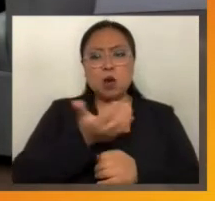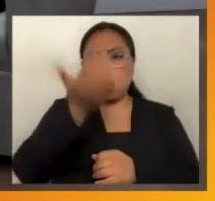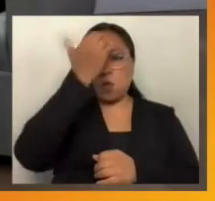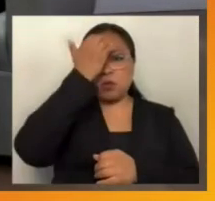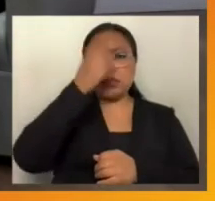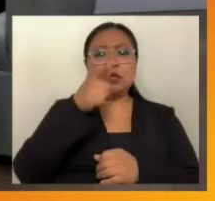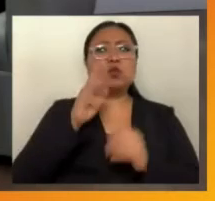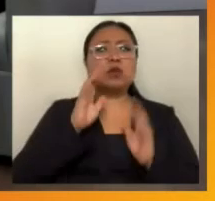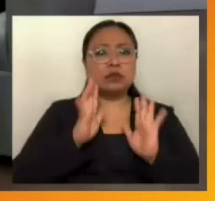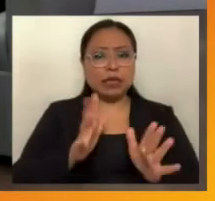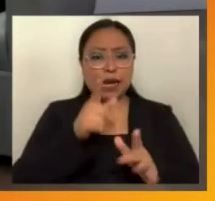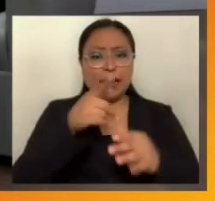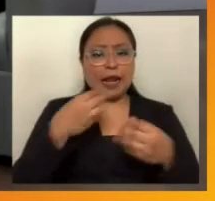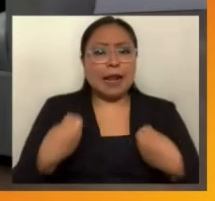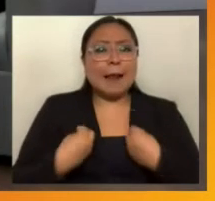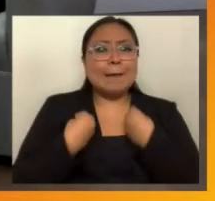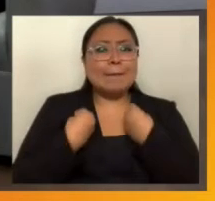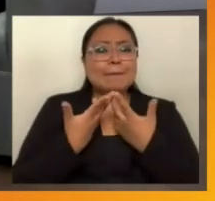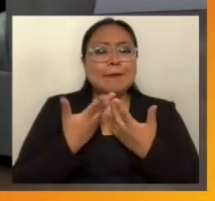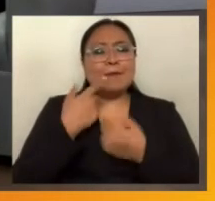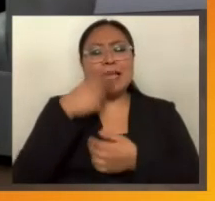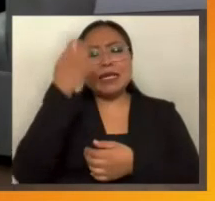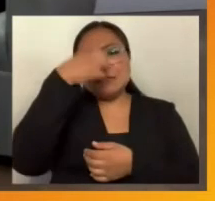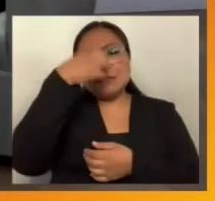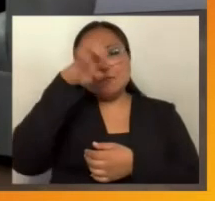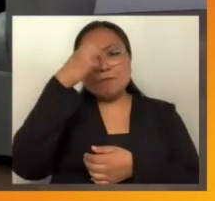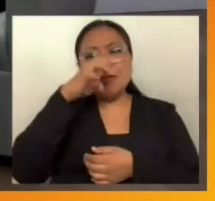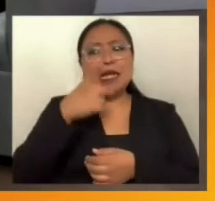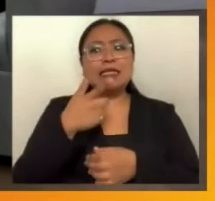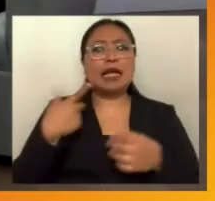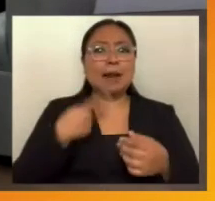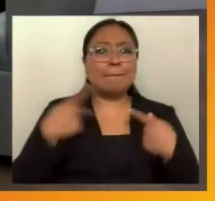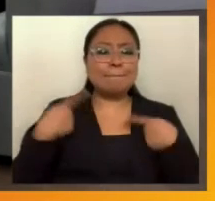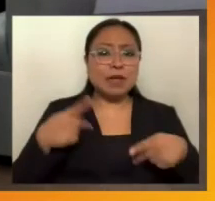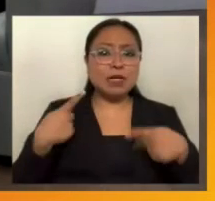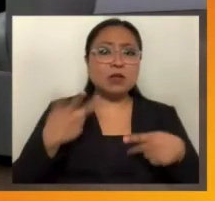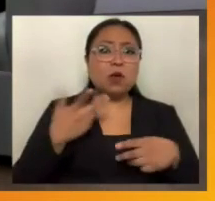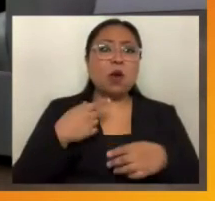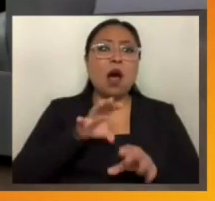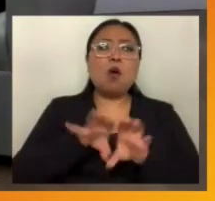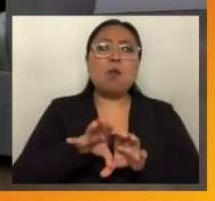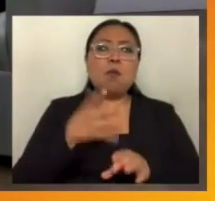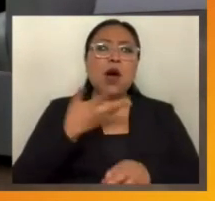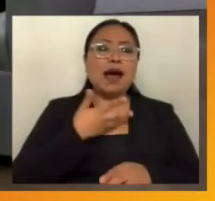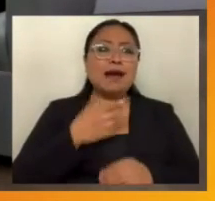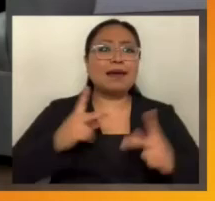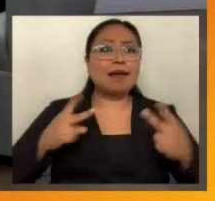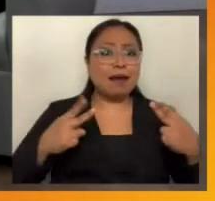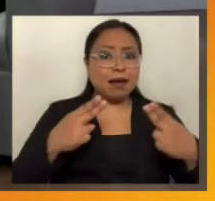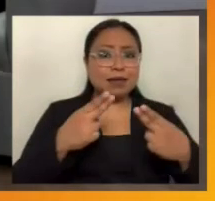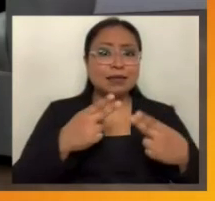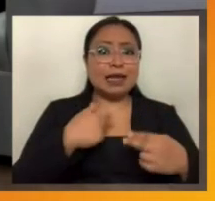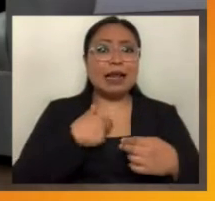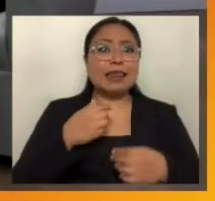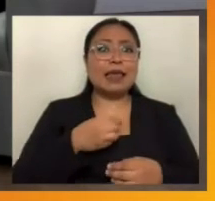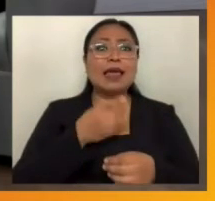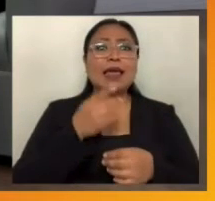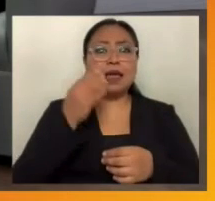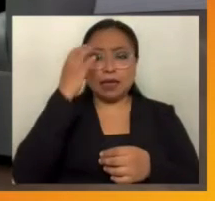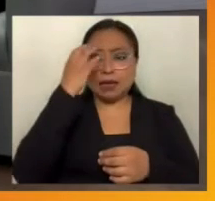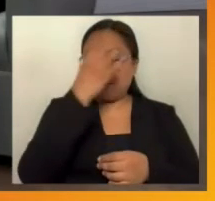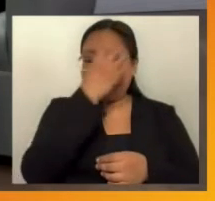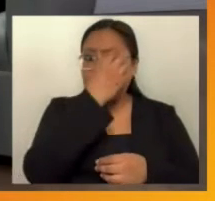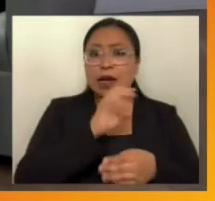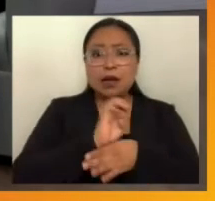que ya viviste muy de cerca lo que es cuando diagnostican a tu ser más querido de cáncer de mama y desde octubre